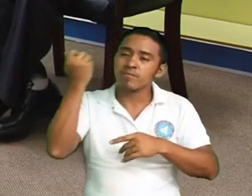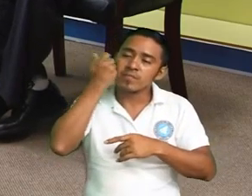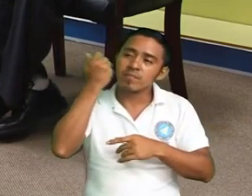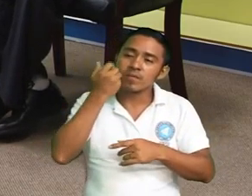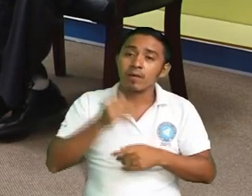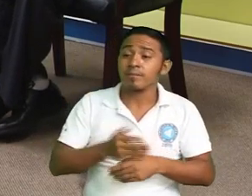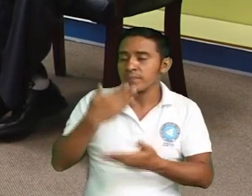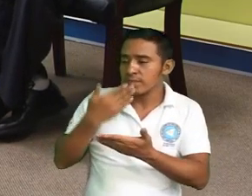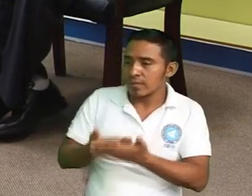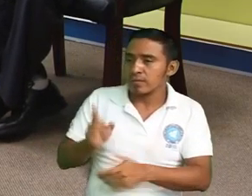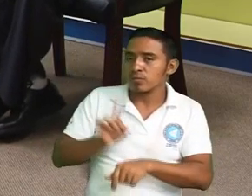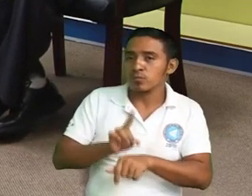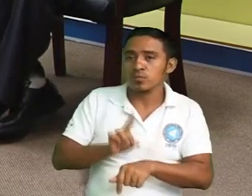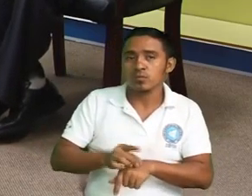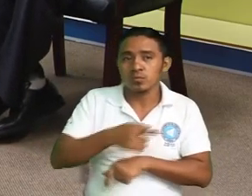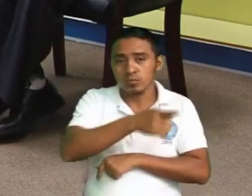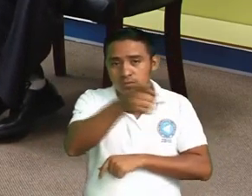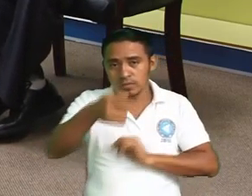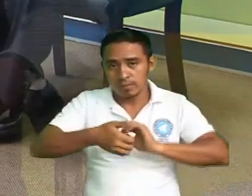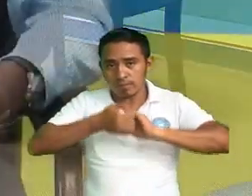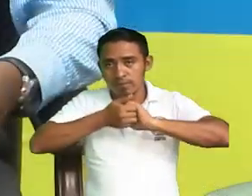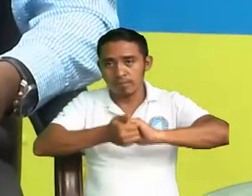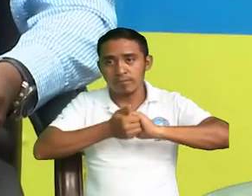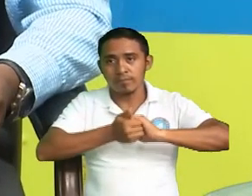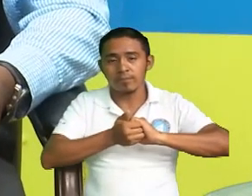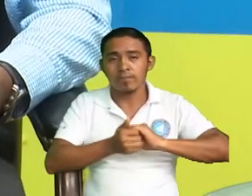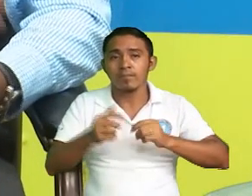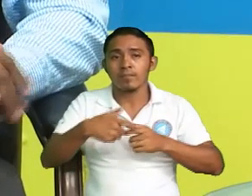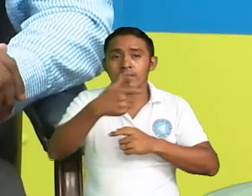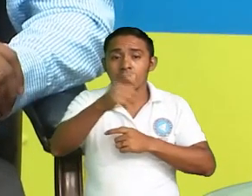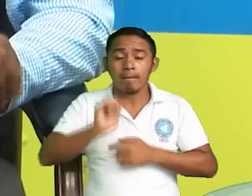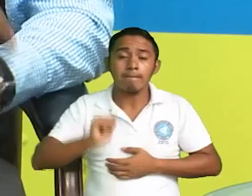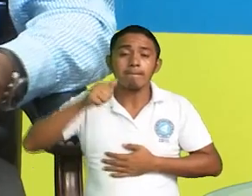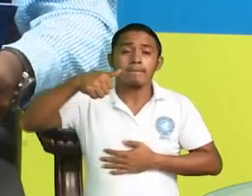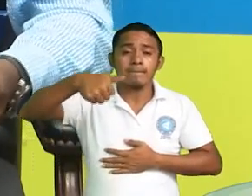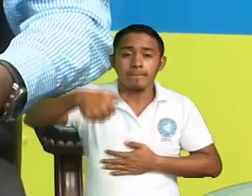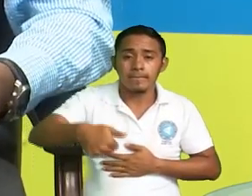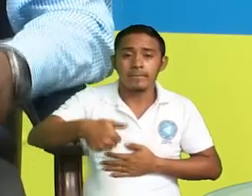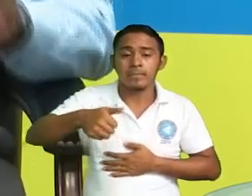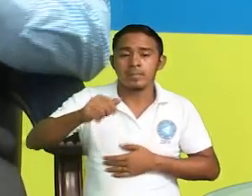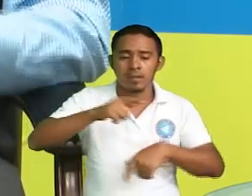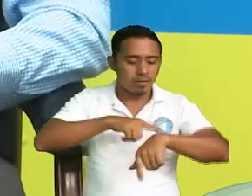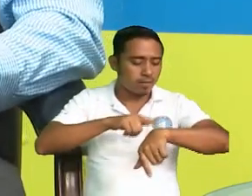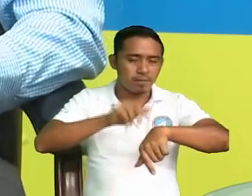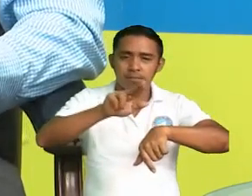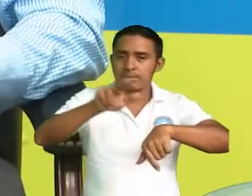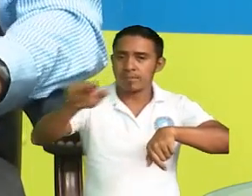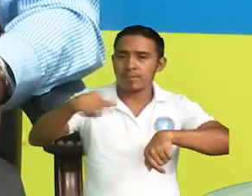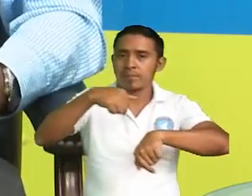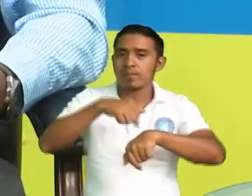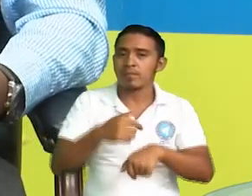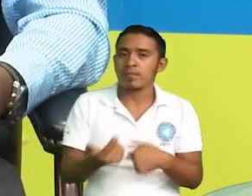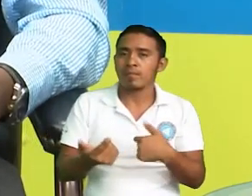agradecemos, doctor. Le agradecemos también a usted, amigos televidentes. Le invitamos el día de mañana a esta misma hora para